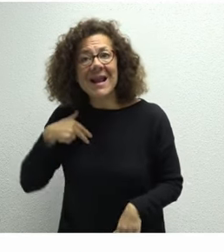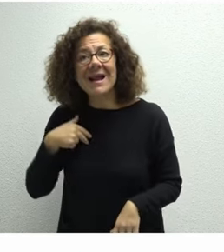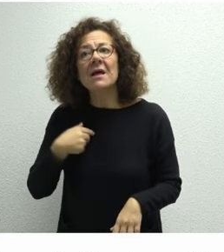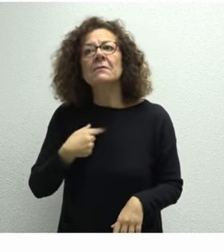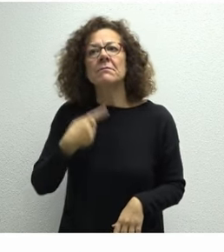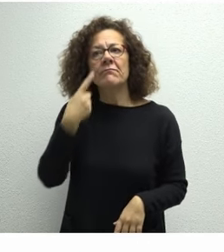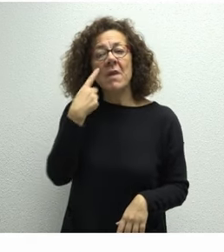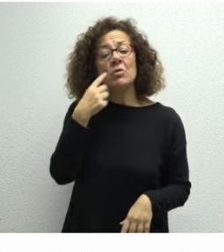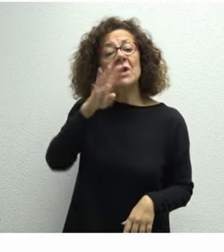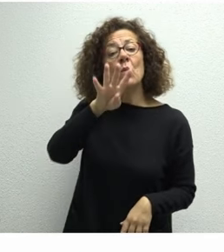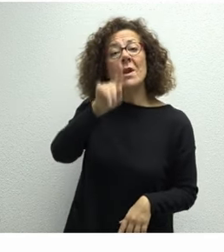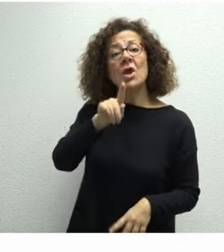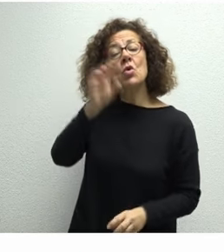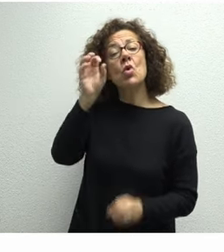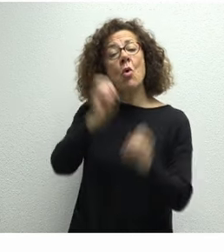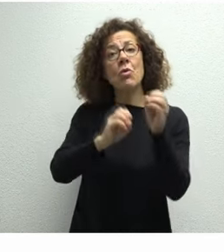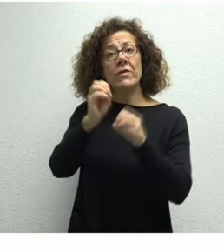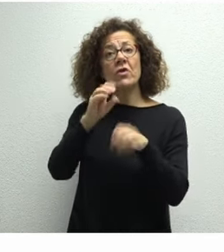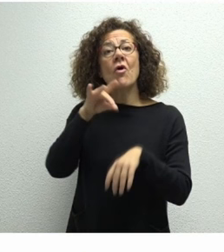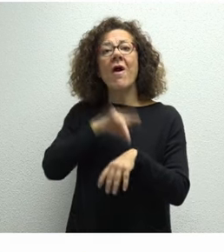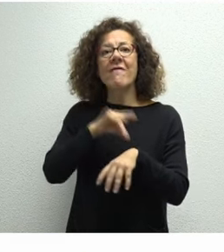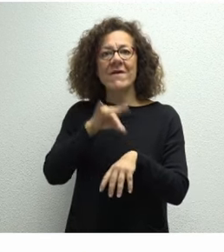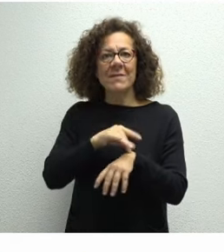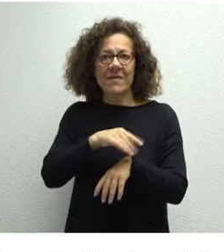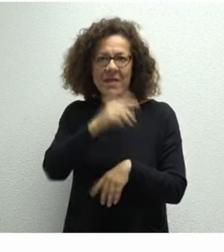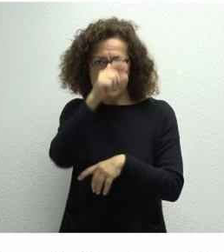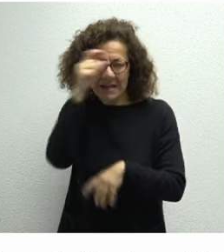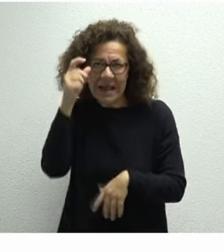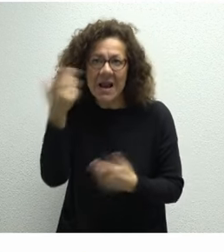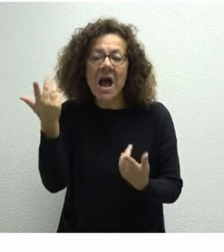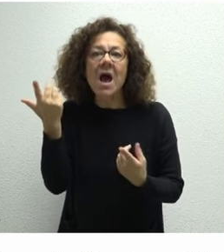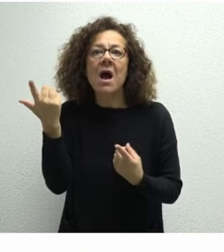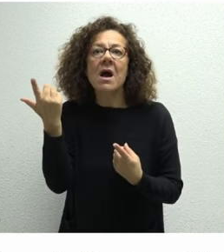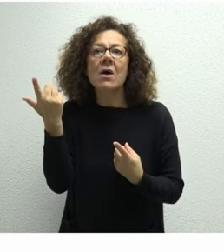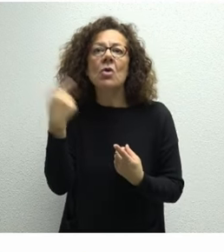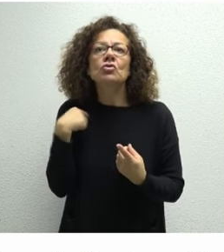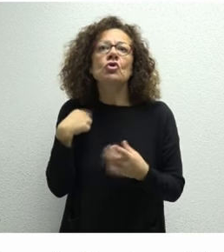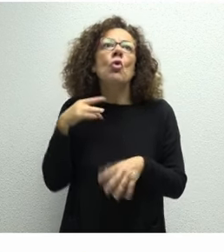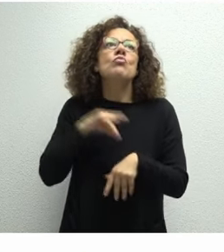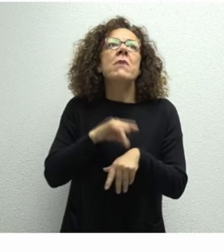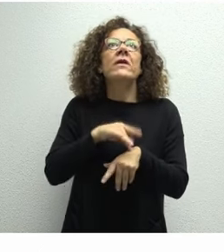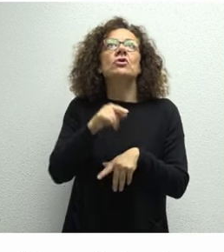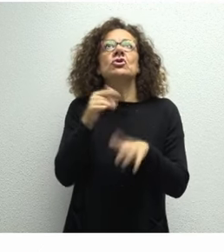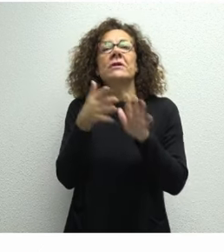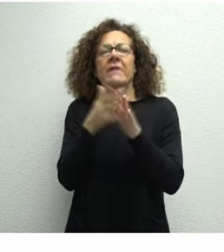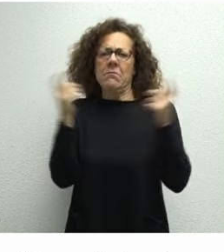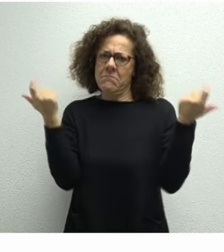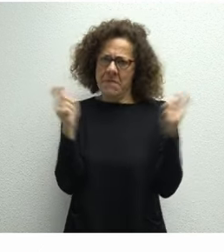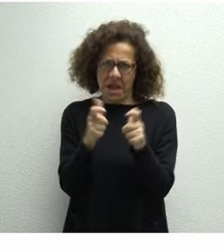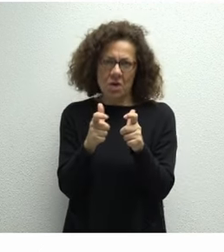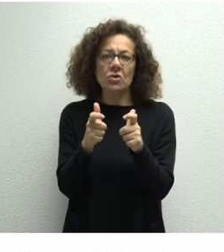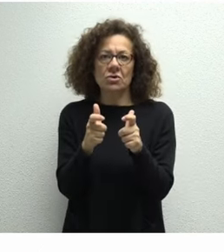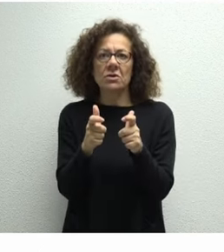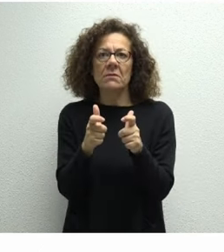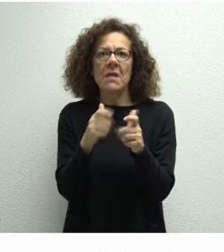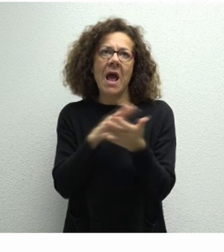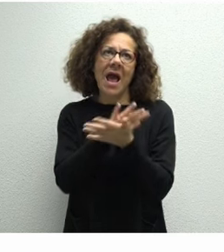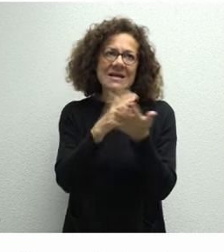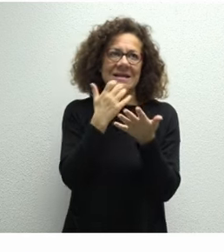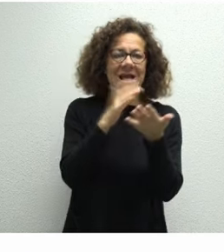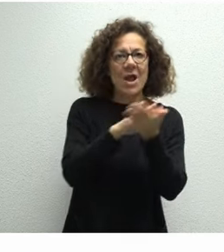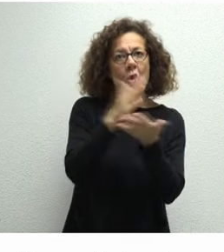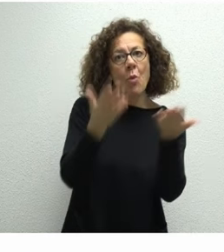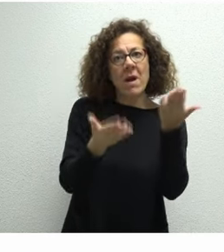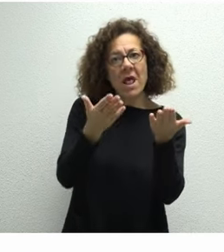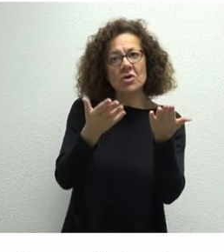un 41 va a tener enfermedad mental claro a nivel numérico son muchos menos hablamos de población en general eh